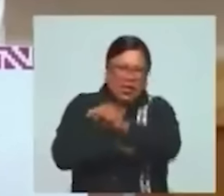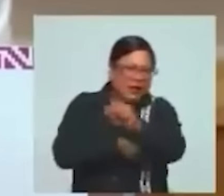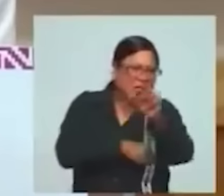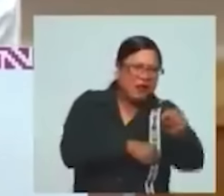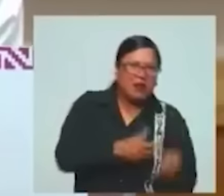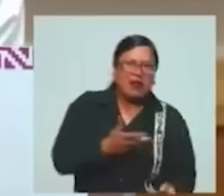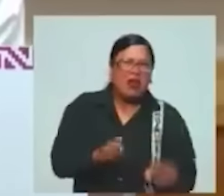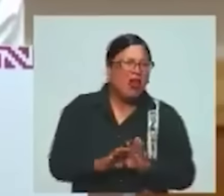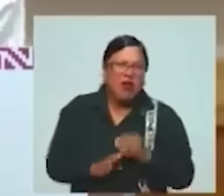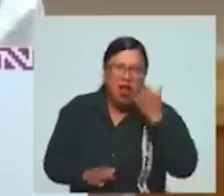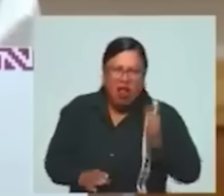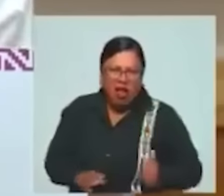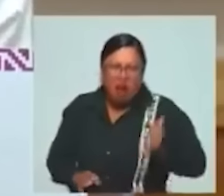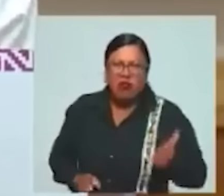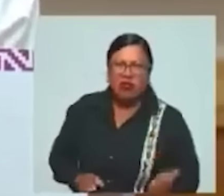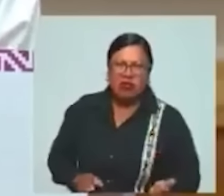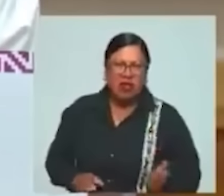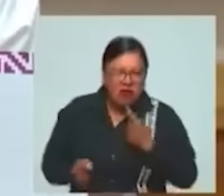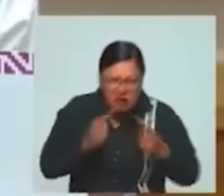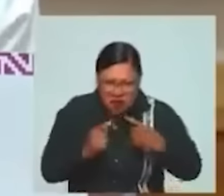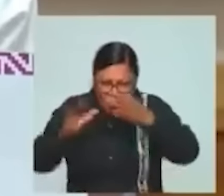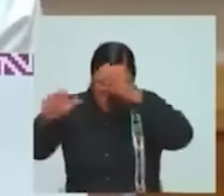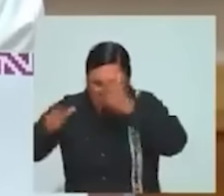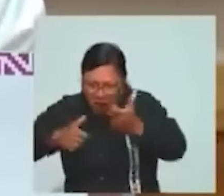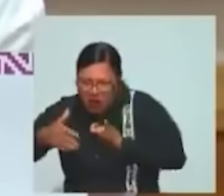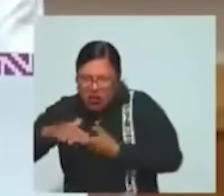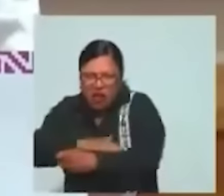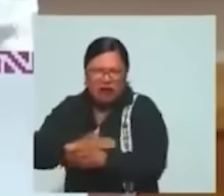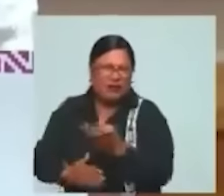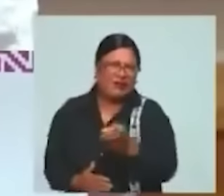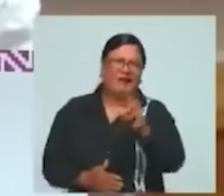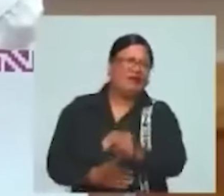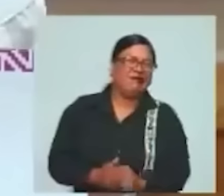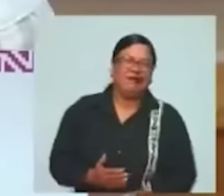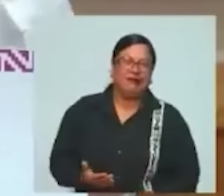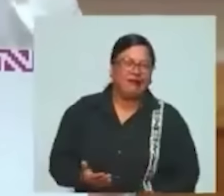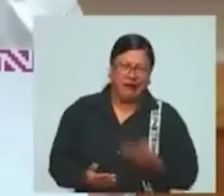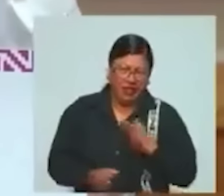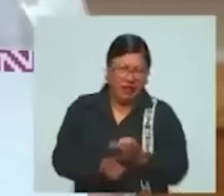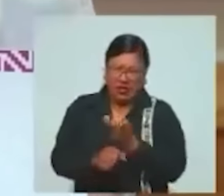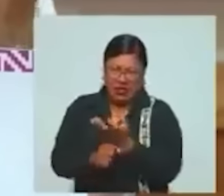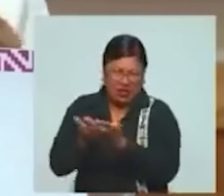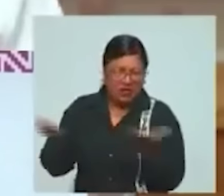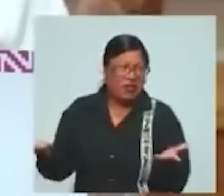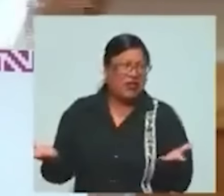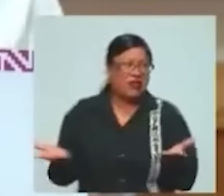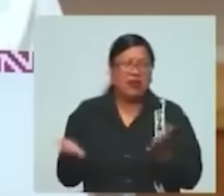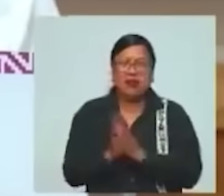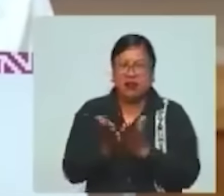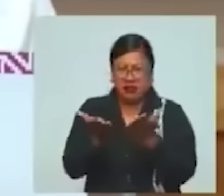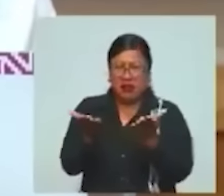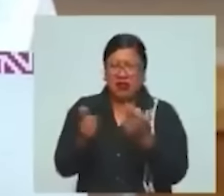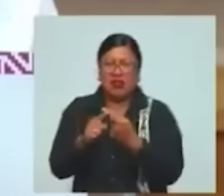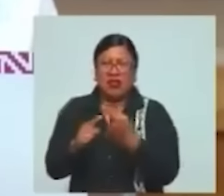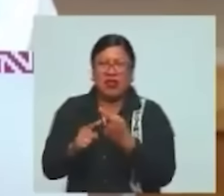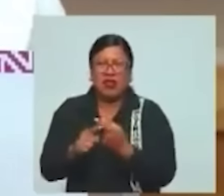pues se aproveche, llegue a un acuerdo. Es la invitación. Yo le quiero pedir al señor